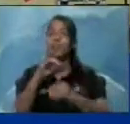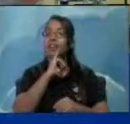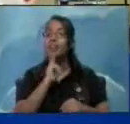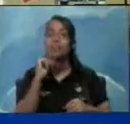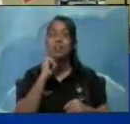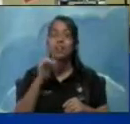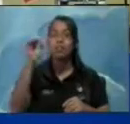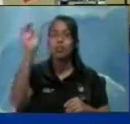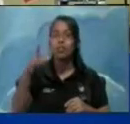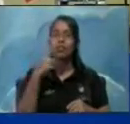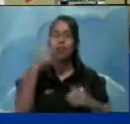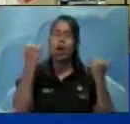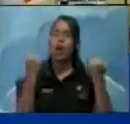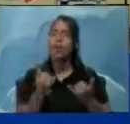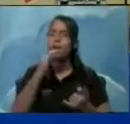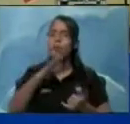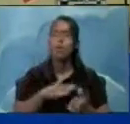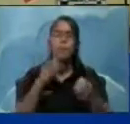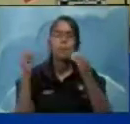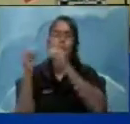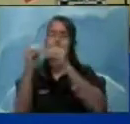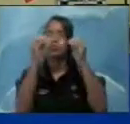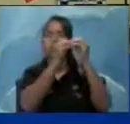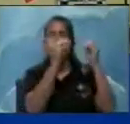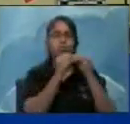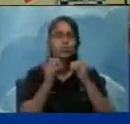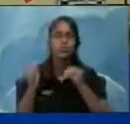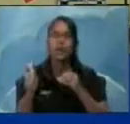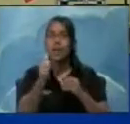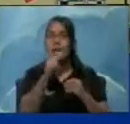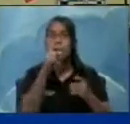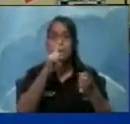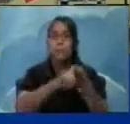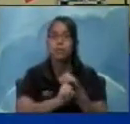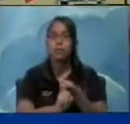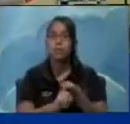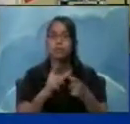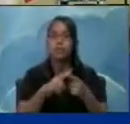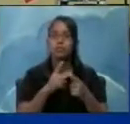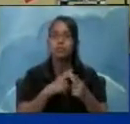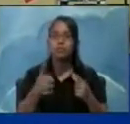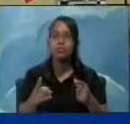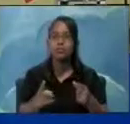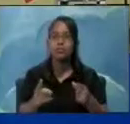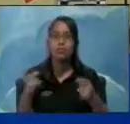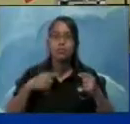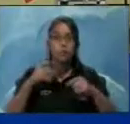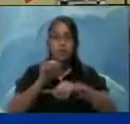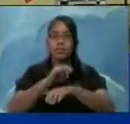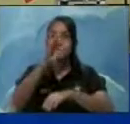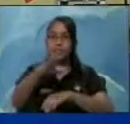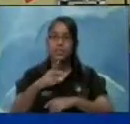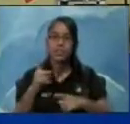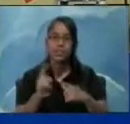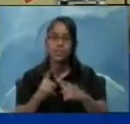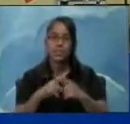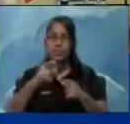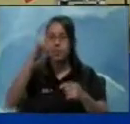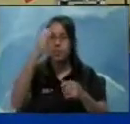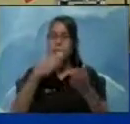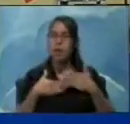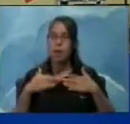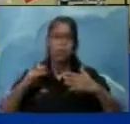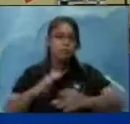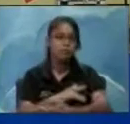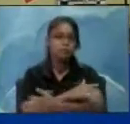conversábamos le brinca encima a la esposa y la esposa se deja Ay Dios mío a mí